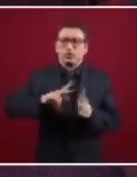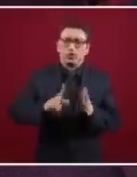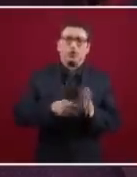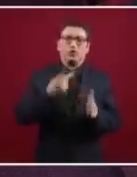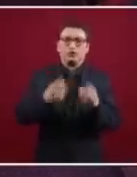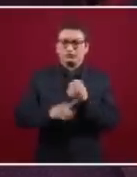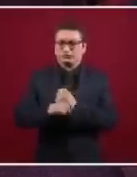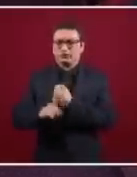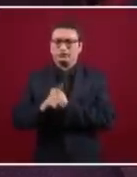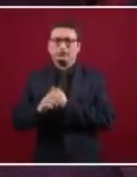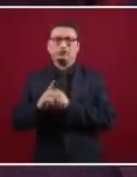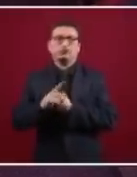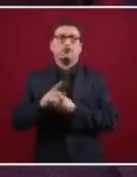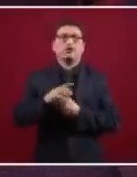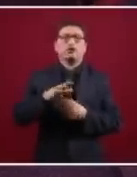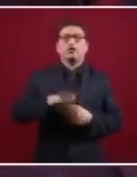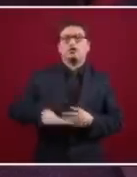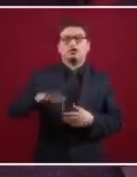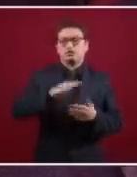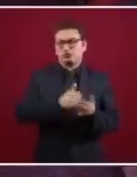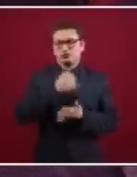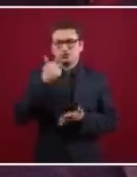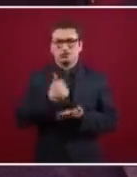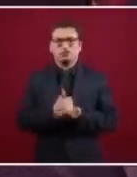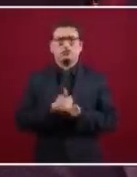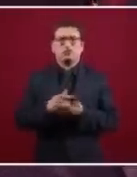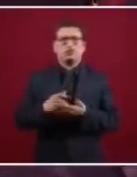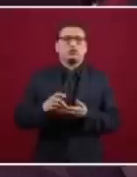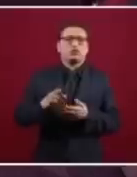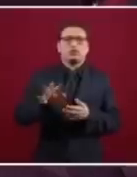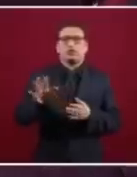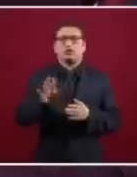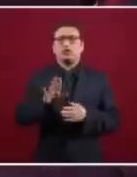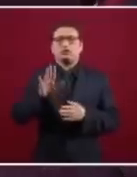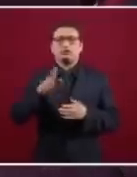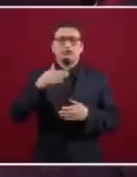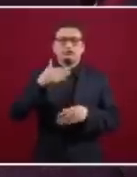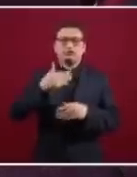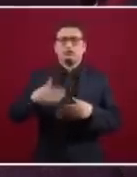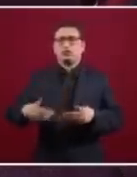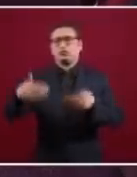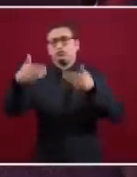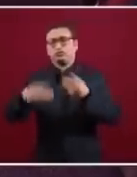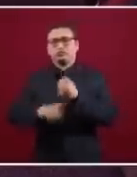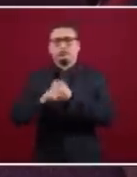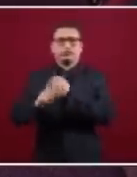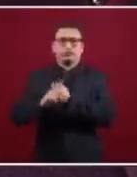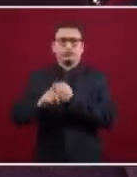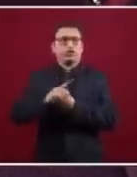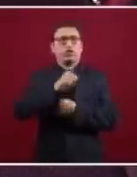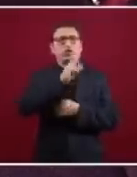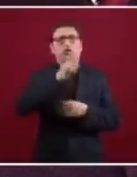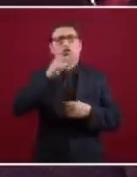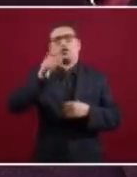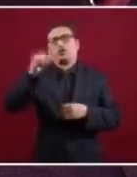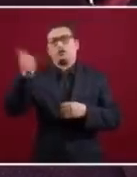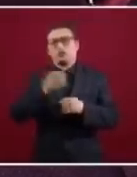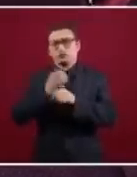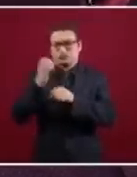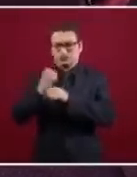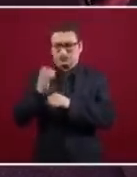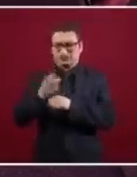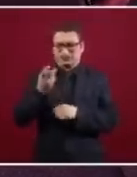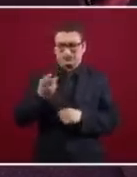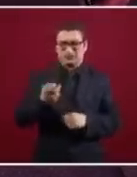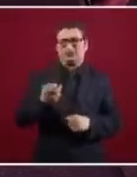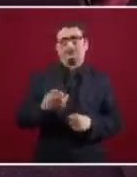tomar una ciudad entera como relleno y que se amenace con replicarse otros estados pero